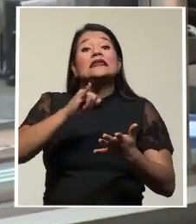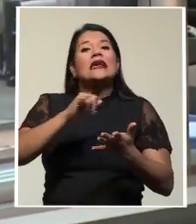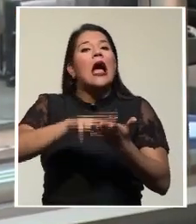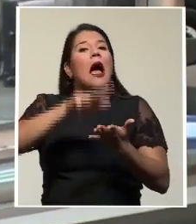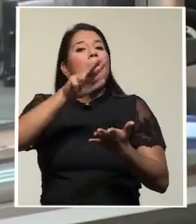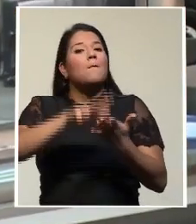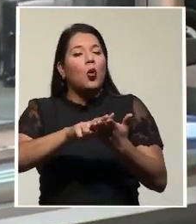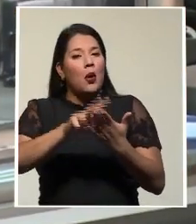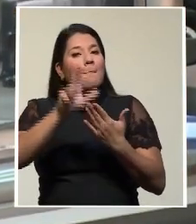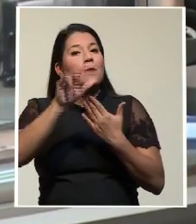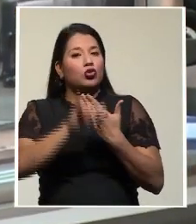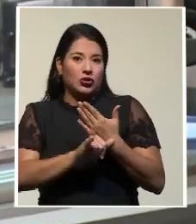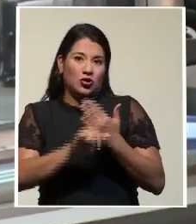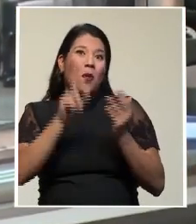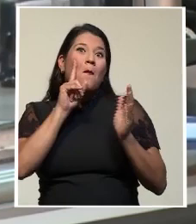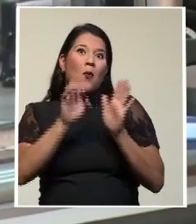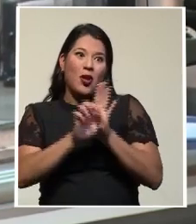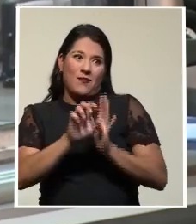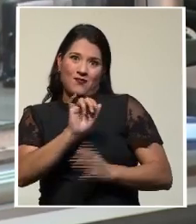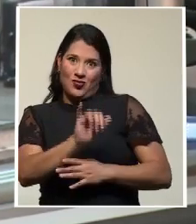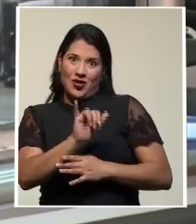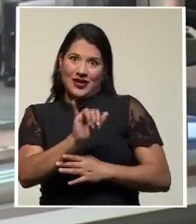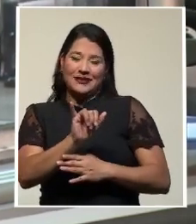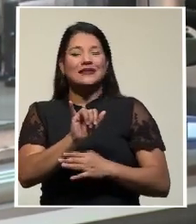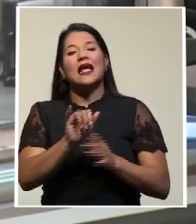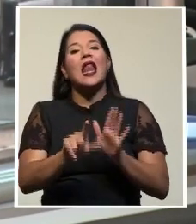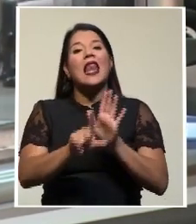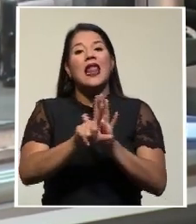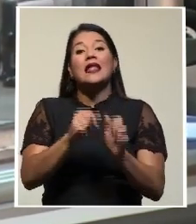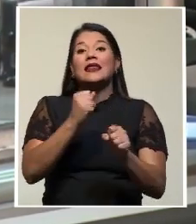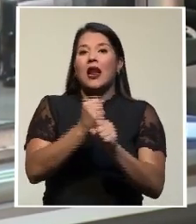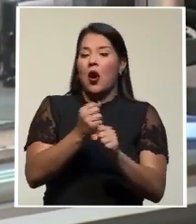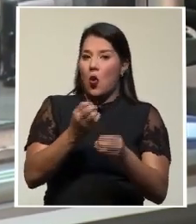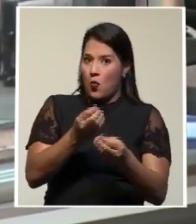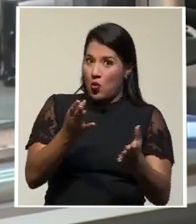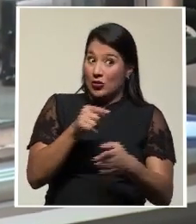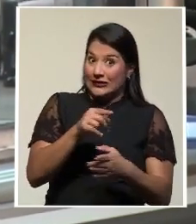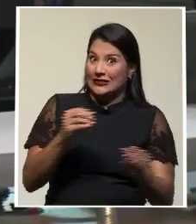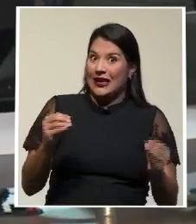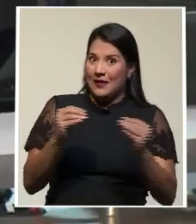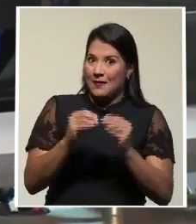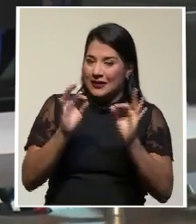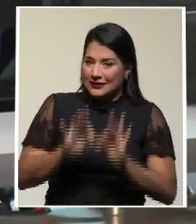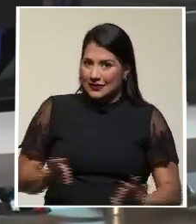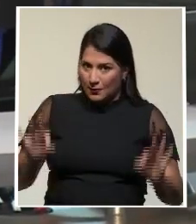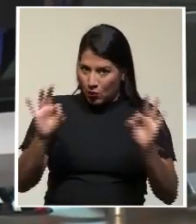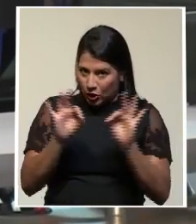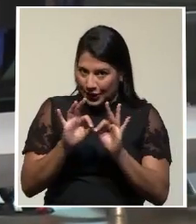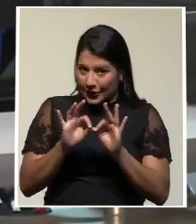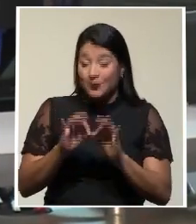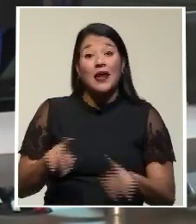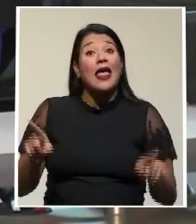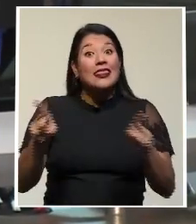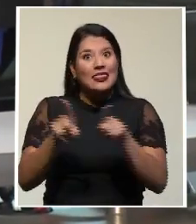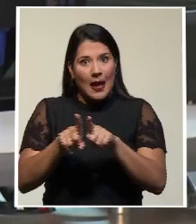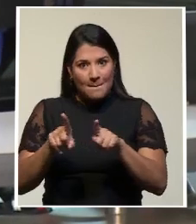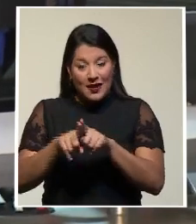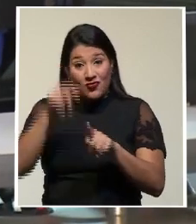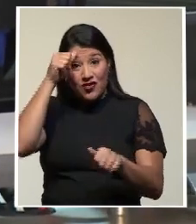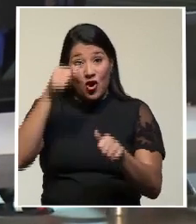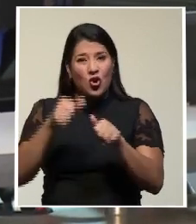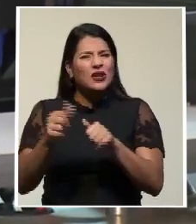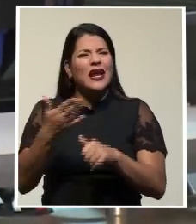el Congreso y siendo este pues el más importante. También es importante tener presente que el 31 de